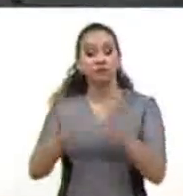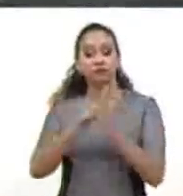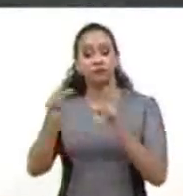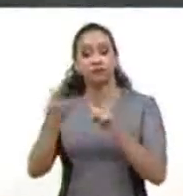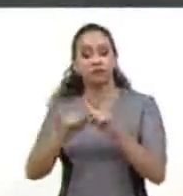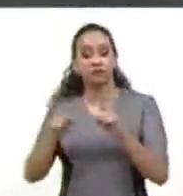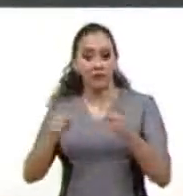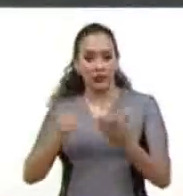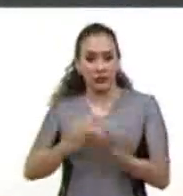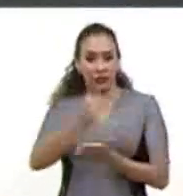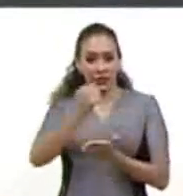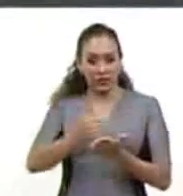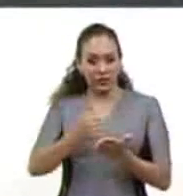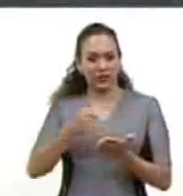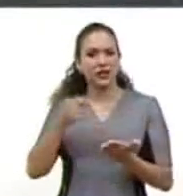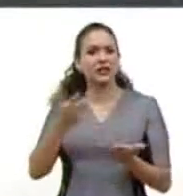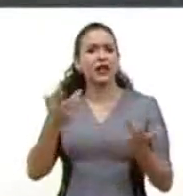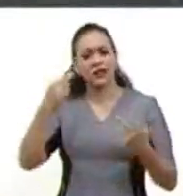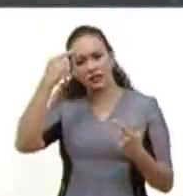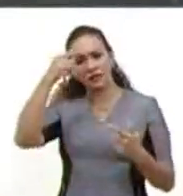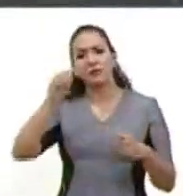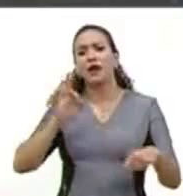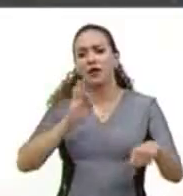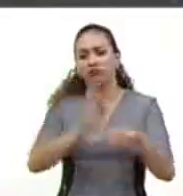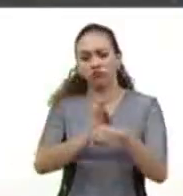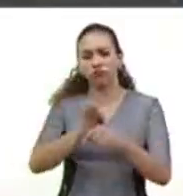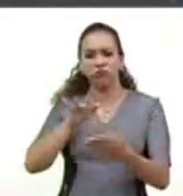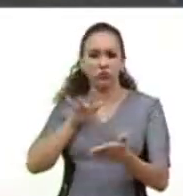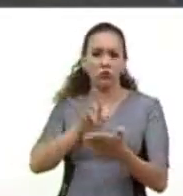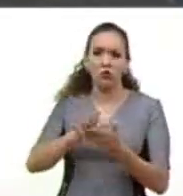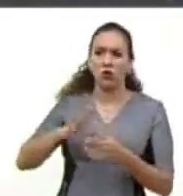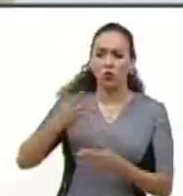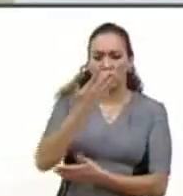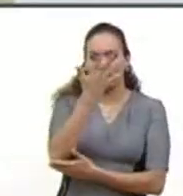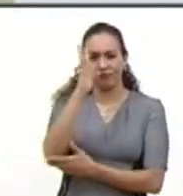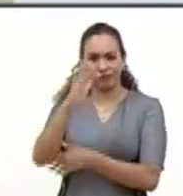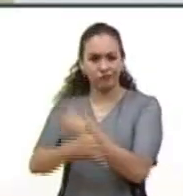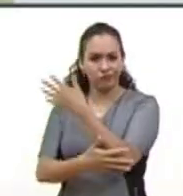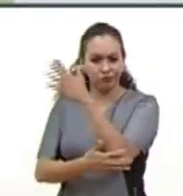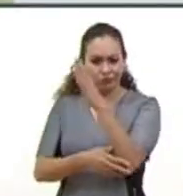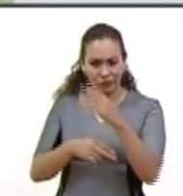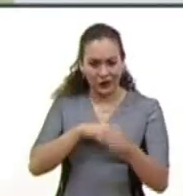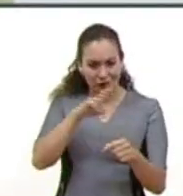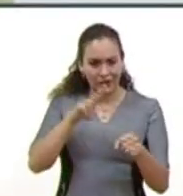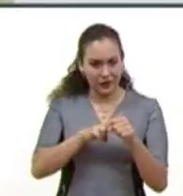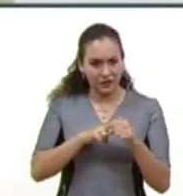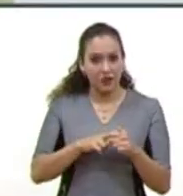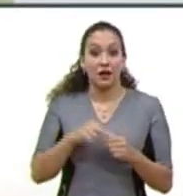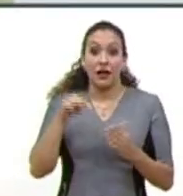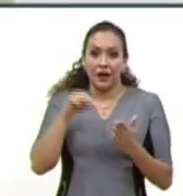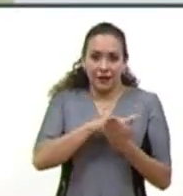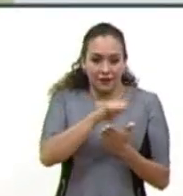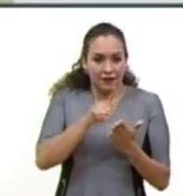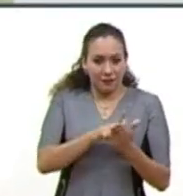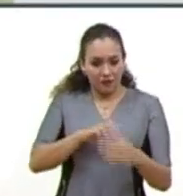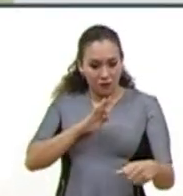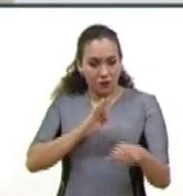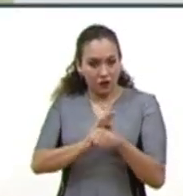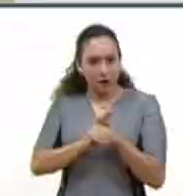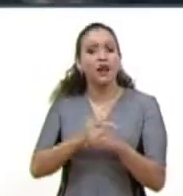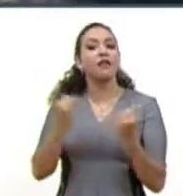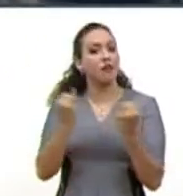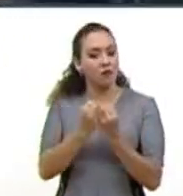dar pauta para que el Estado impulse un marco legal sólido y asegure su aplicación rigurosa para garantizar a la población